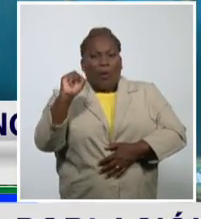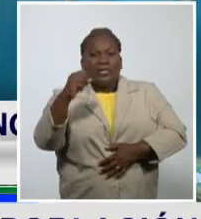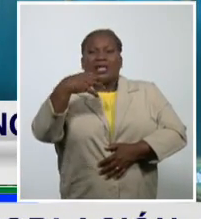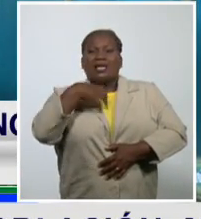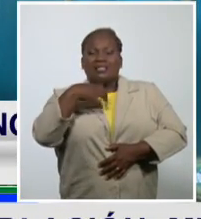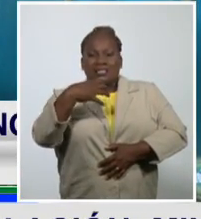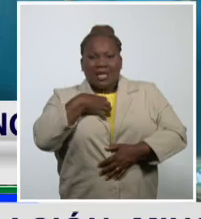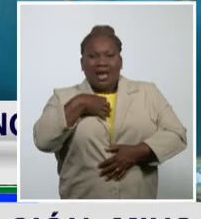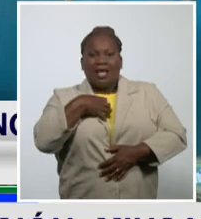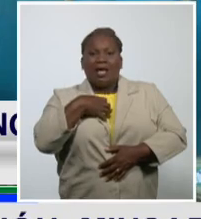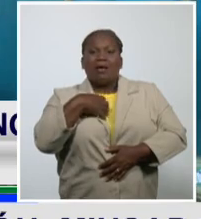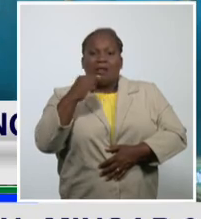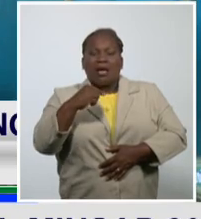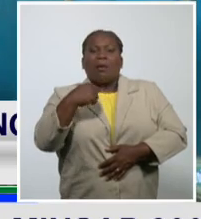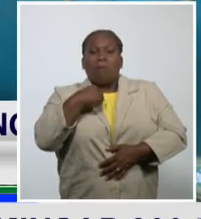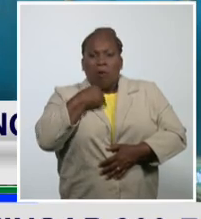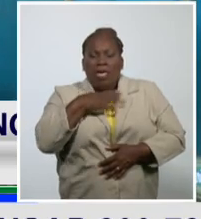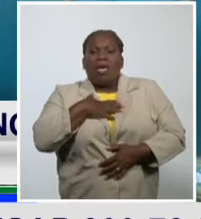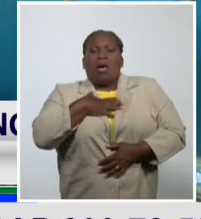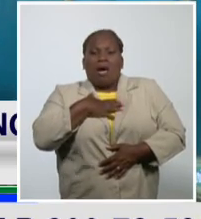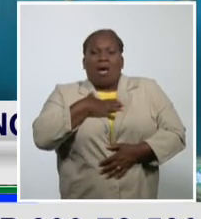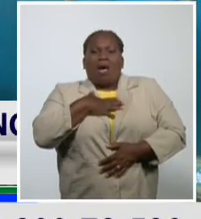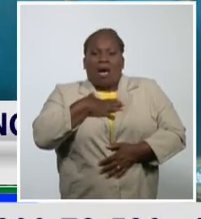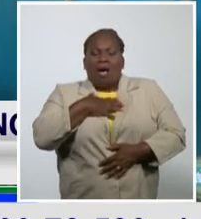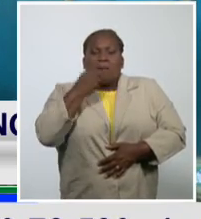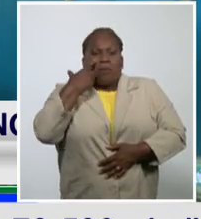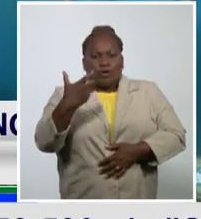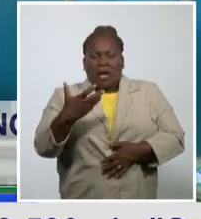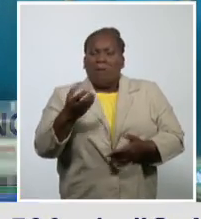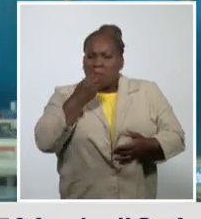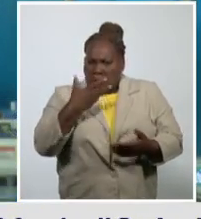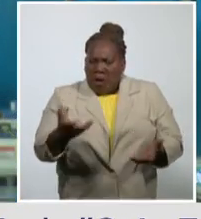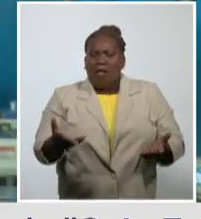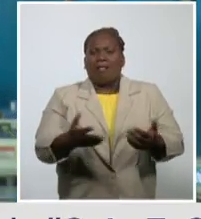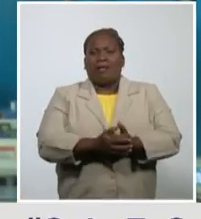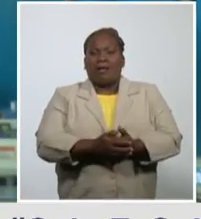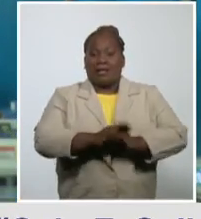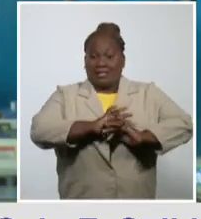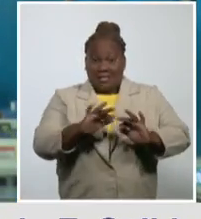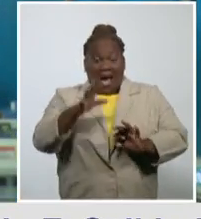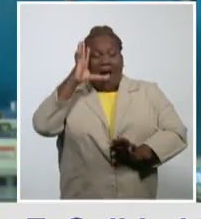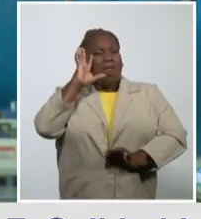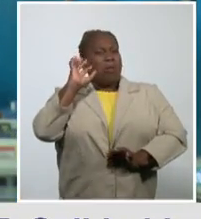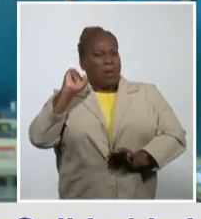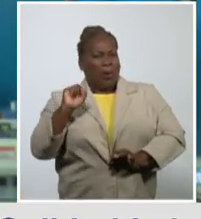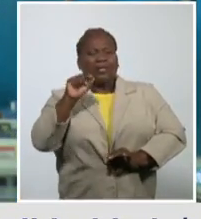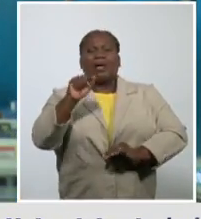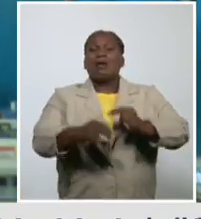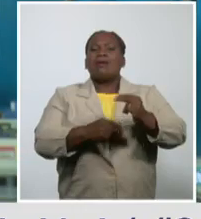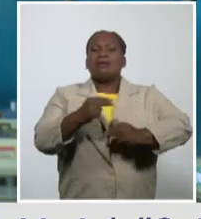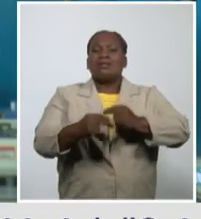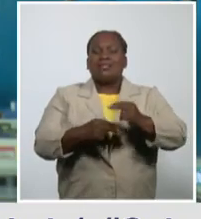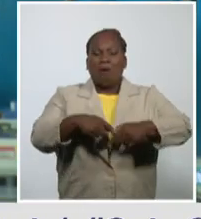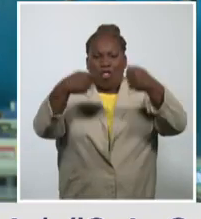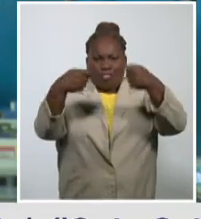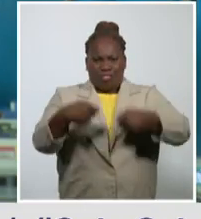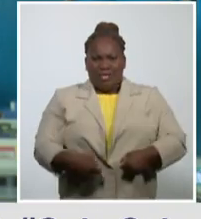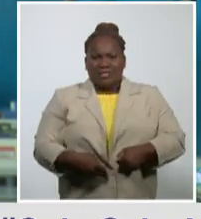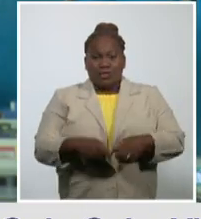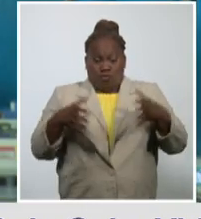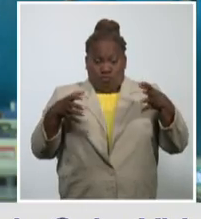negativo, ella tenía secreciones respiratorias importantes. Y a partir de ahí es que nosotros tomamos la decisión, el colectivo